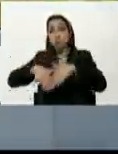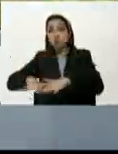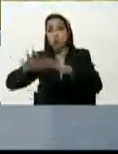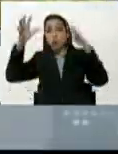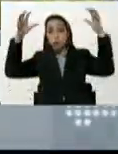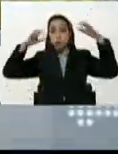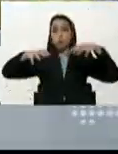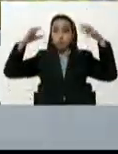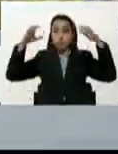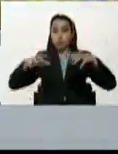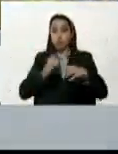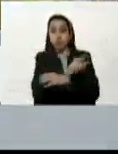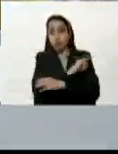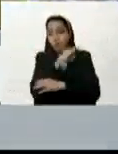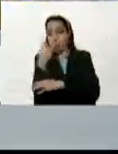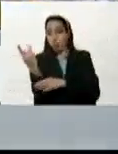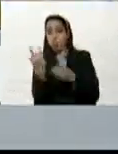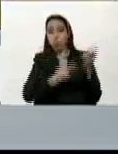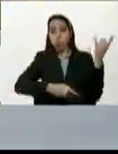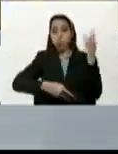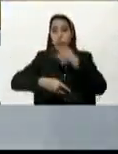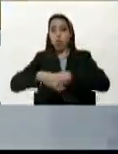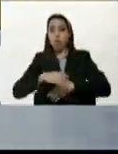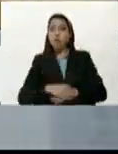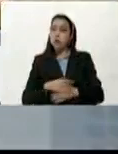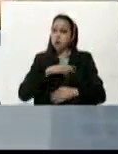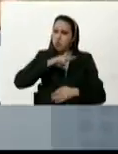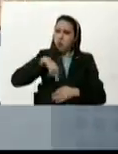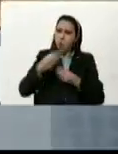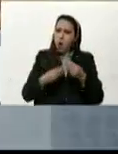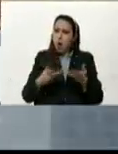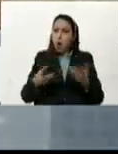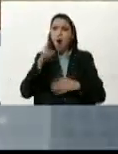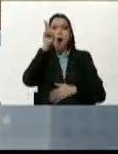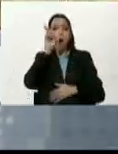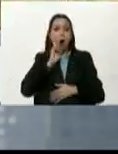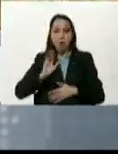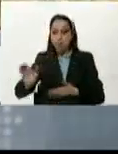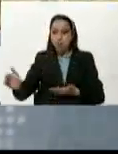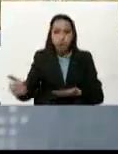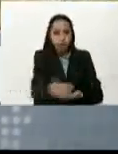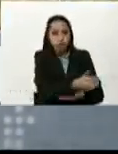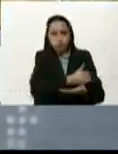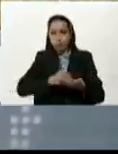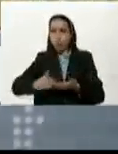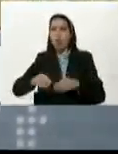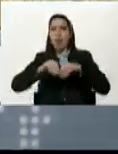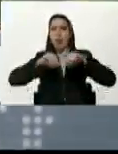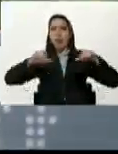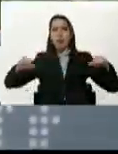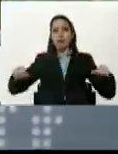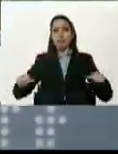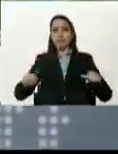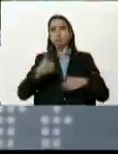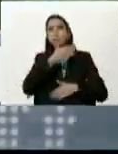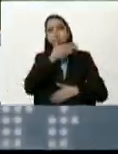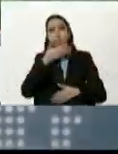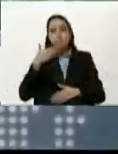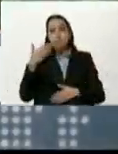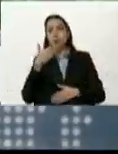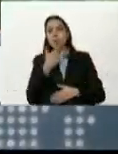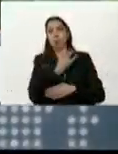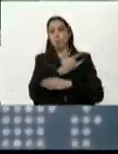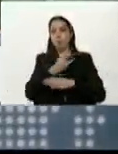los sembradíos que hicimos limpiar la tierra recuperar y